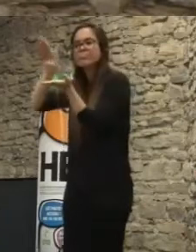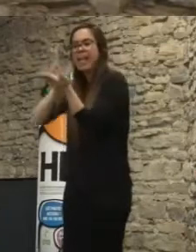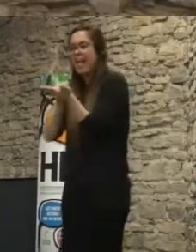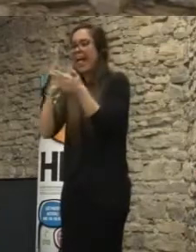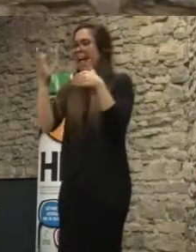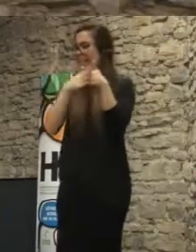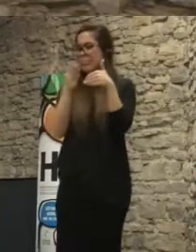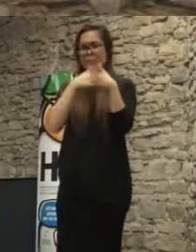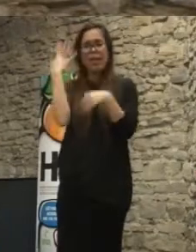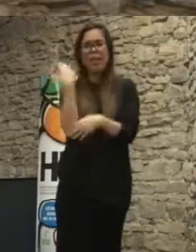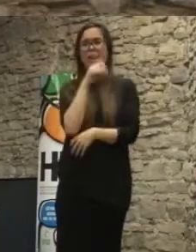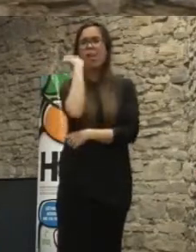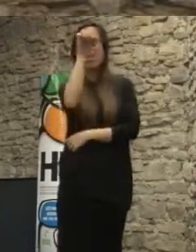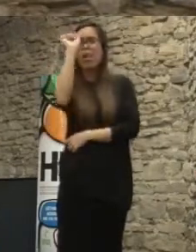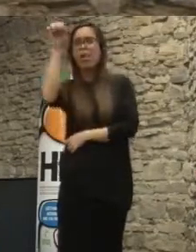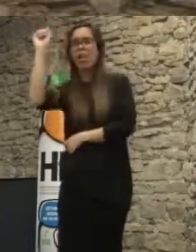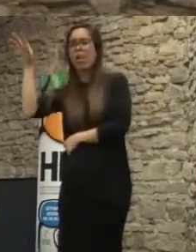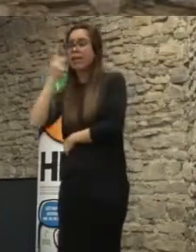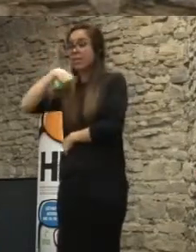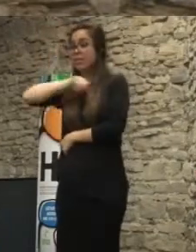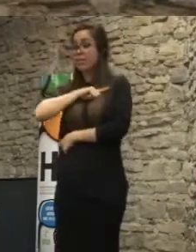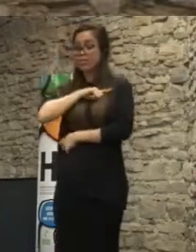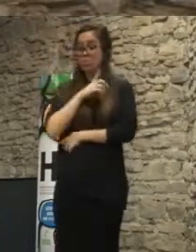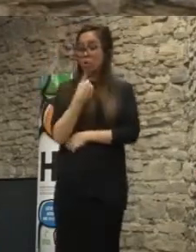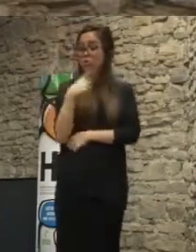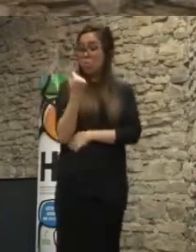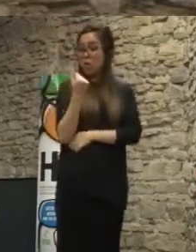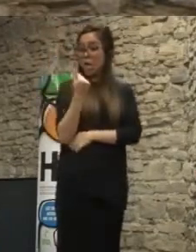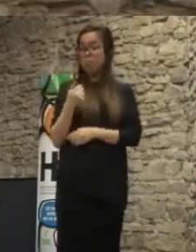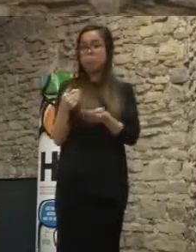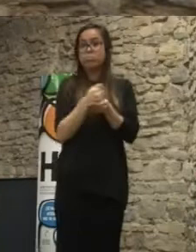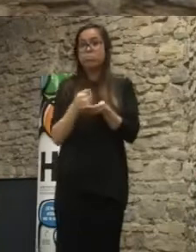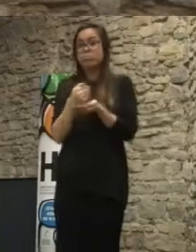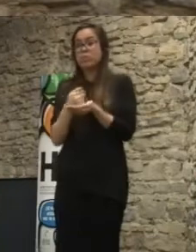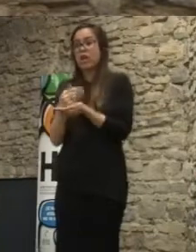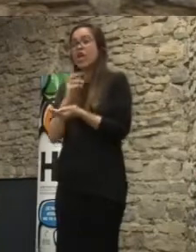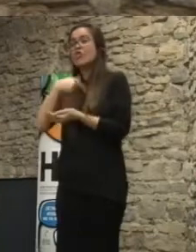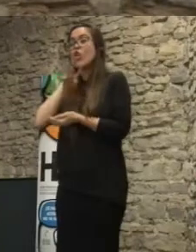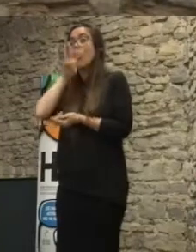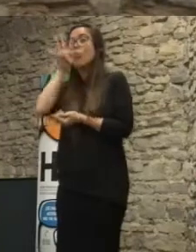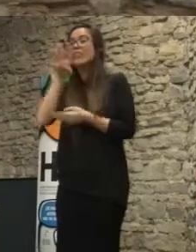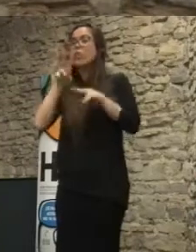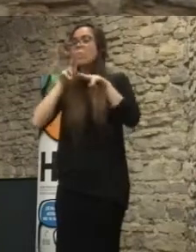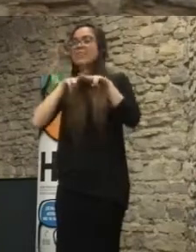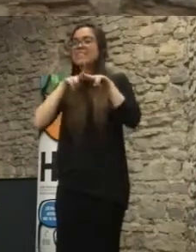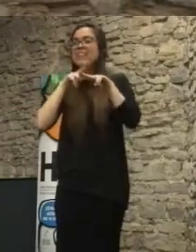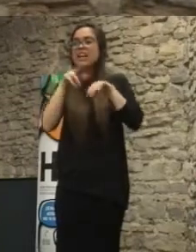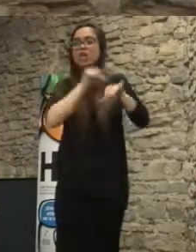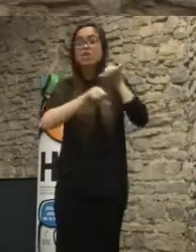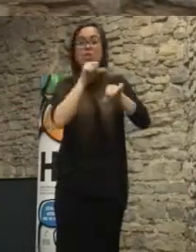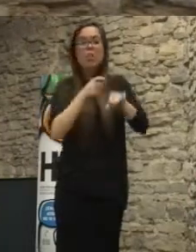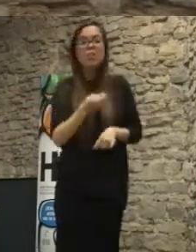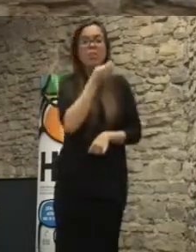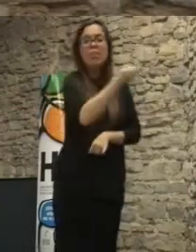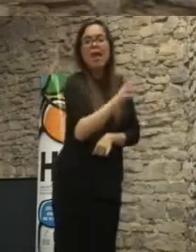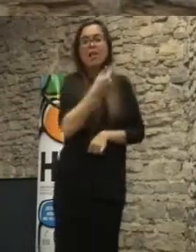los chavales del centro infantil cobrábamos el recibo, le dábamos 4 pesetas a la asociación y nos quedábamos nosotros una